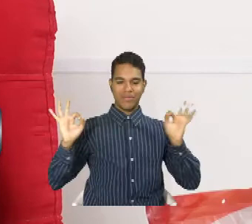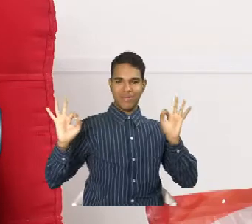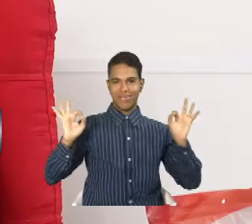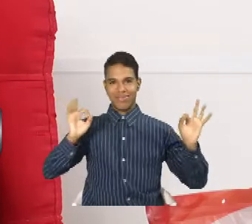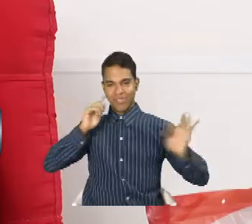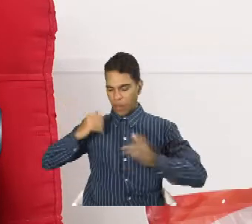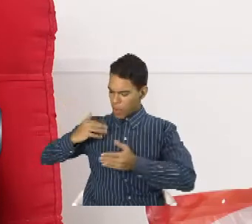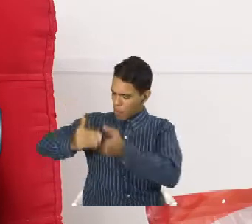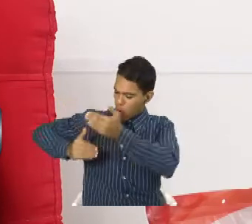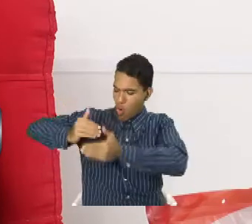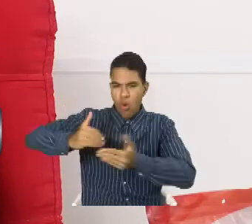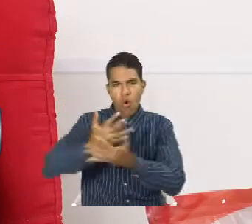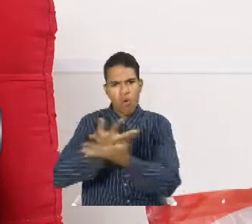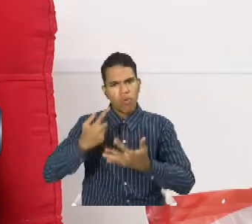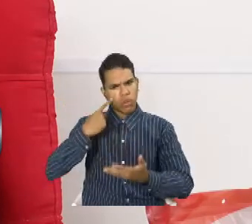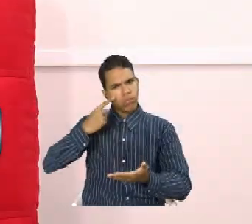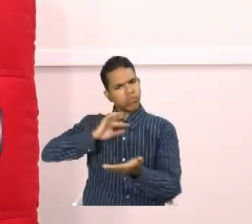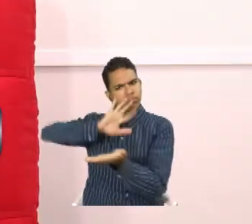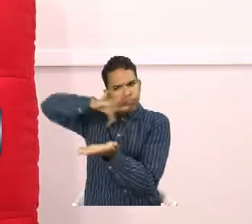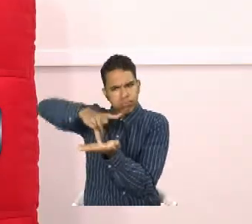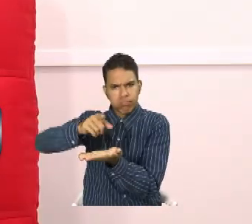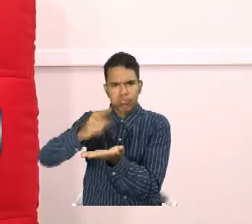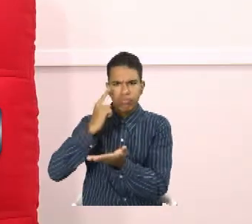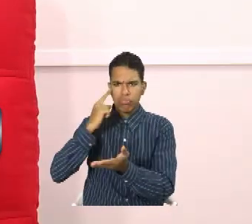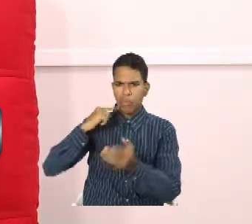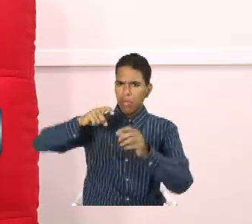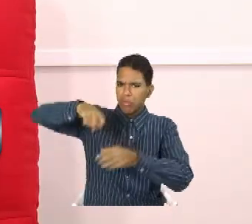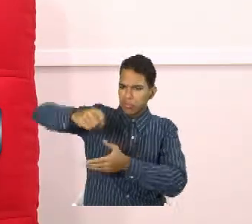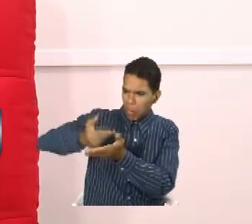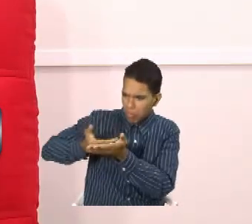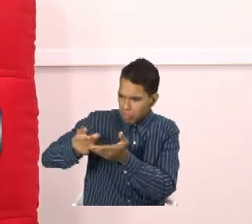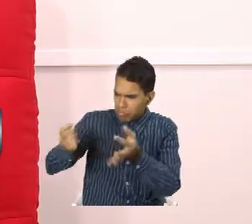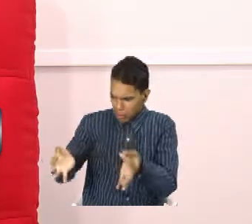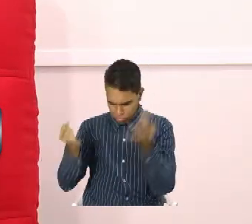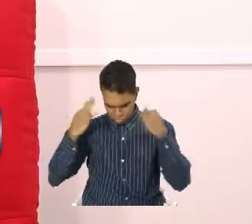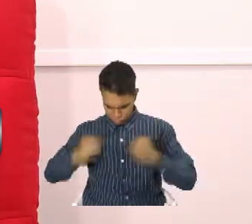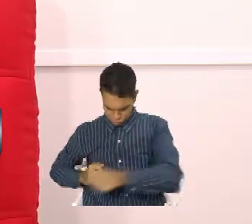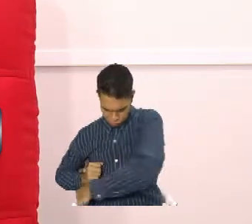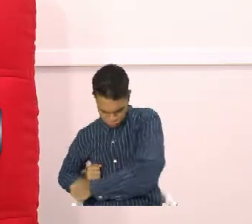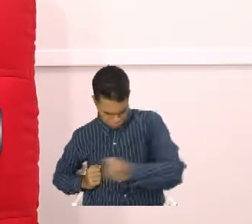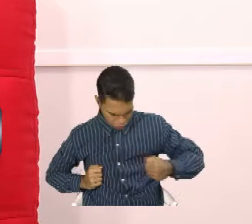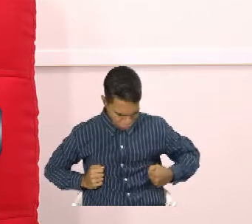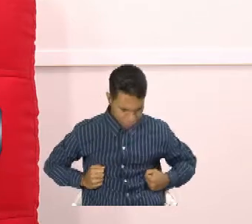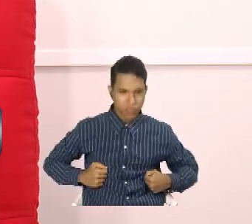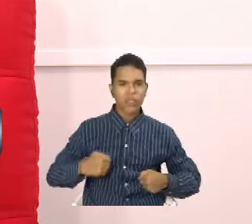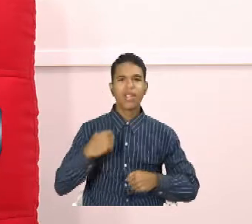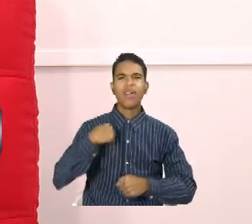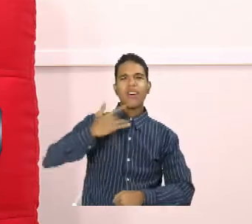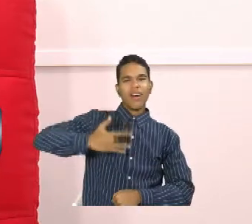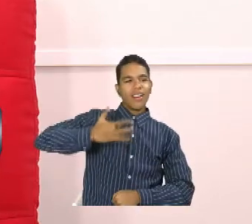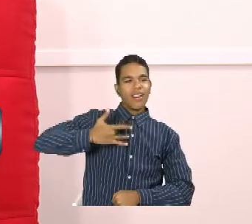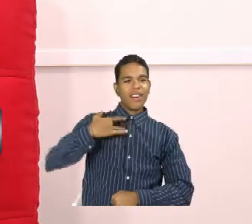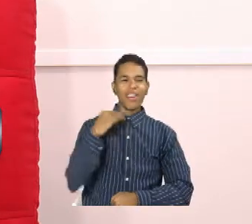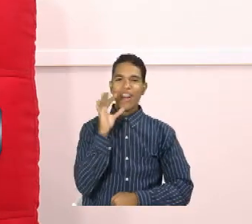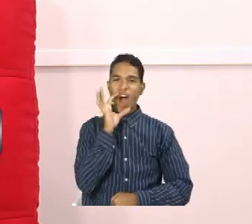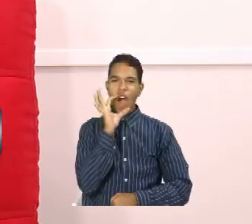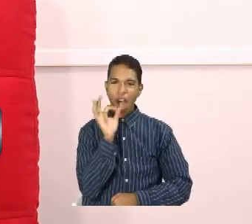la prenda que necesita. Dios, yo me siento como esos dos señores que van caminando y uno tiene que guardar el secreto y le dice,